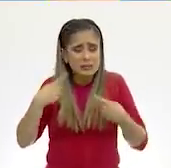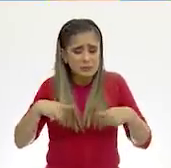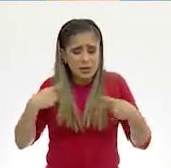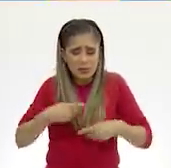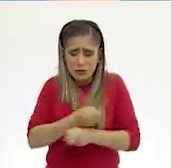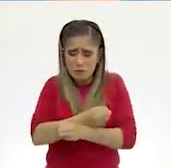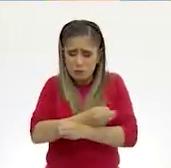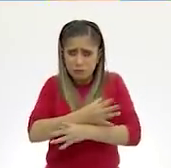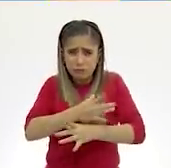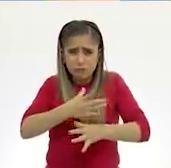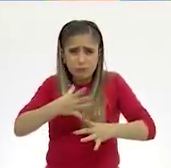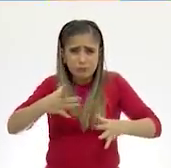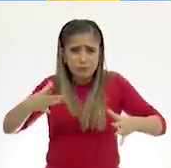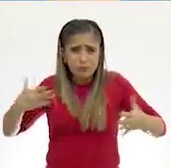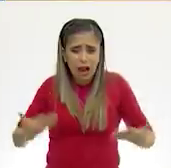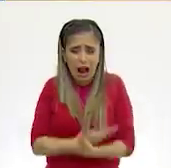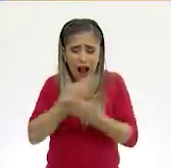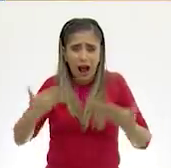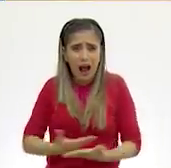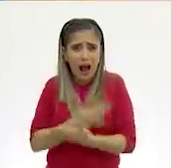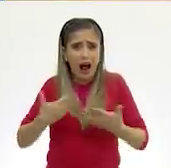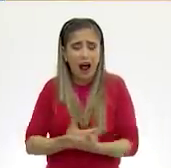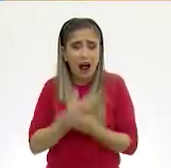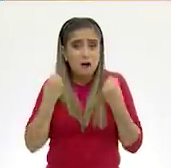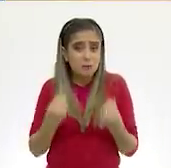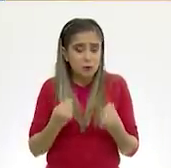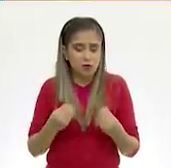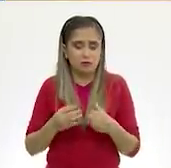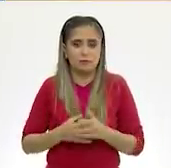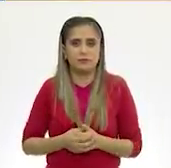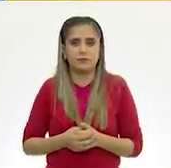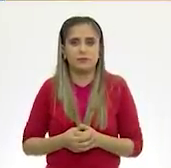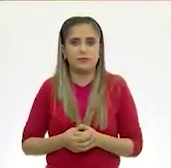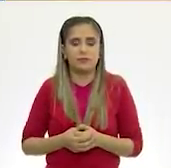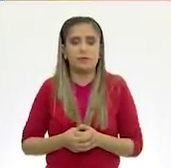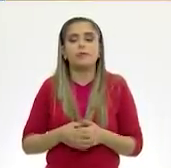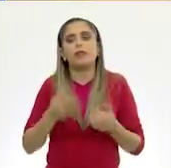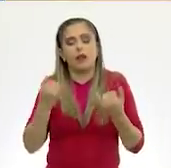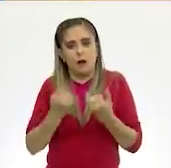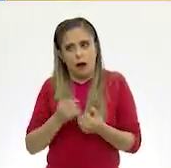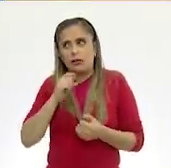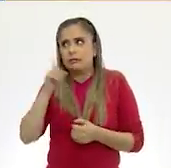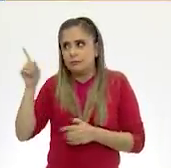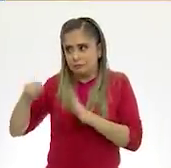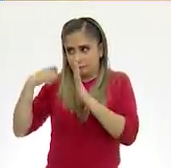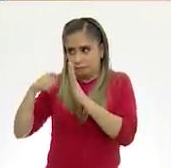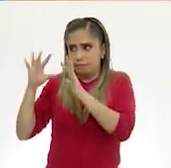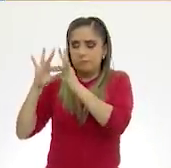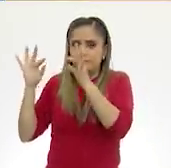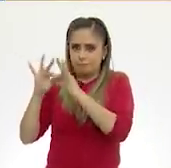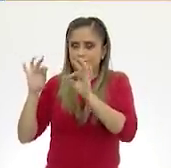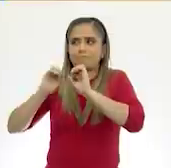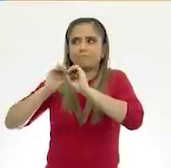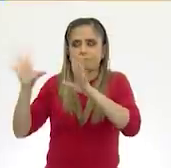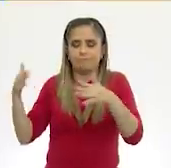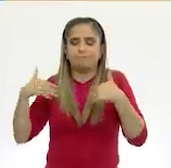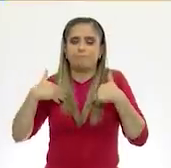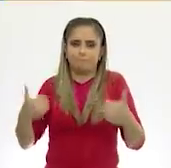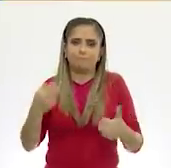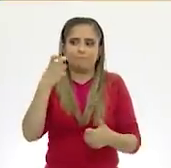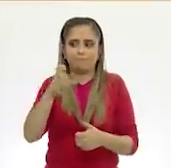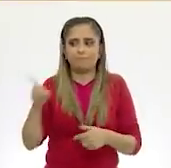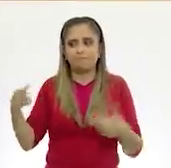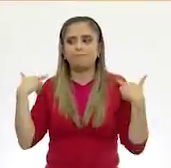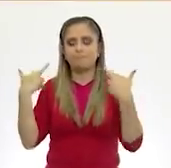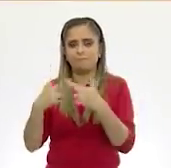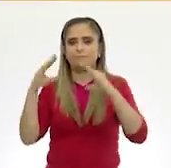población en México. Además, nos presenta de forma resumida, concreta y clara lo que vimos hoy en la clase,